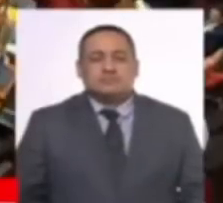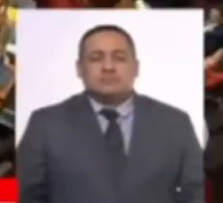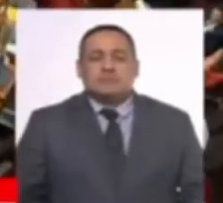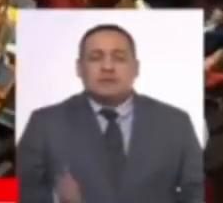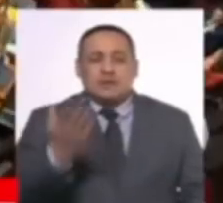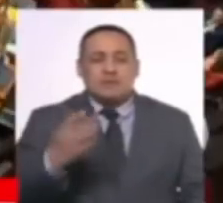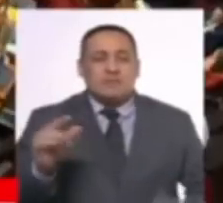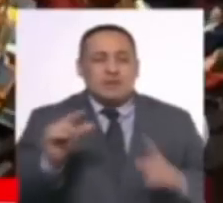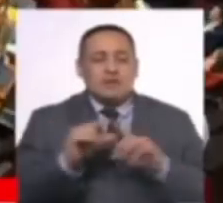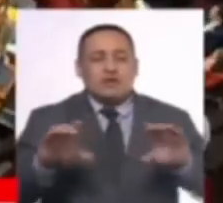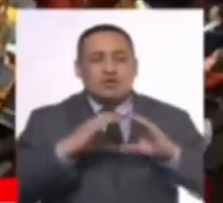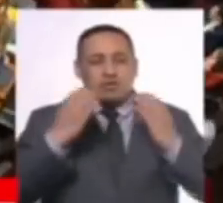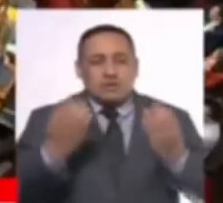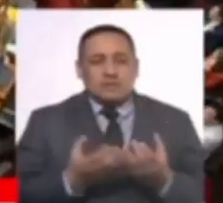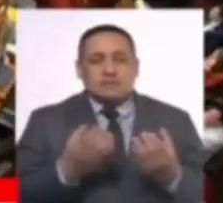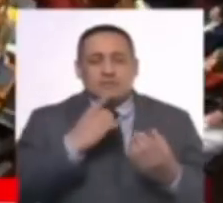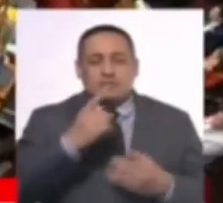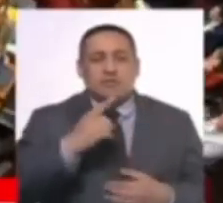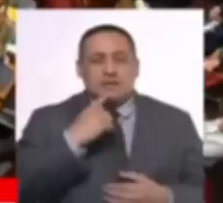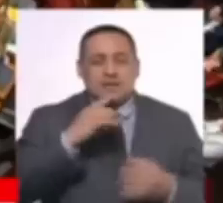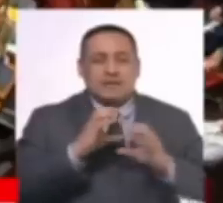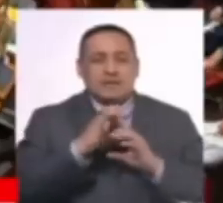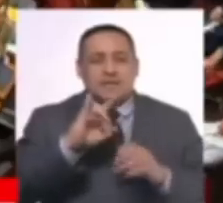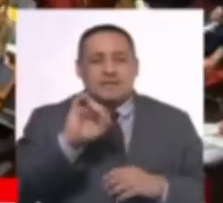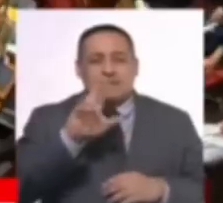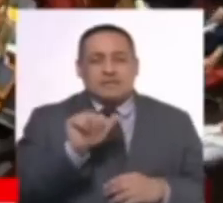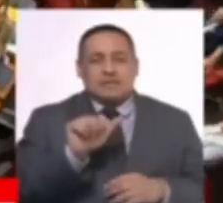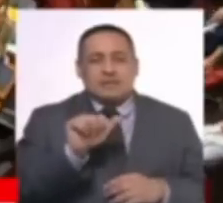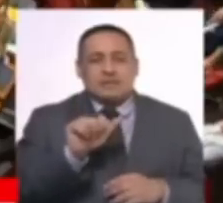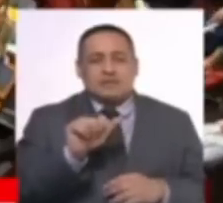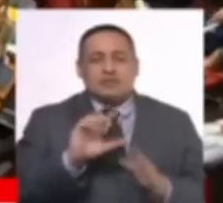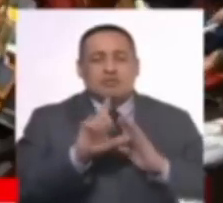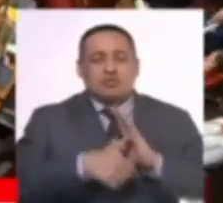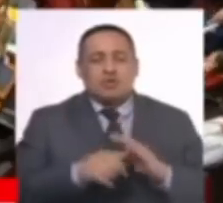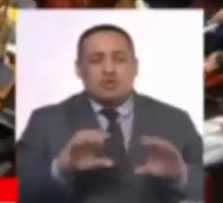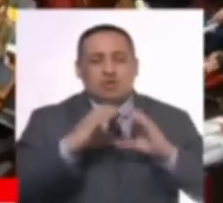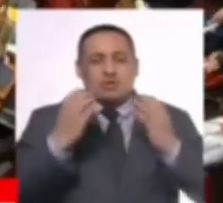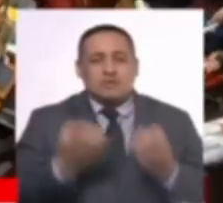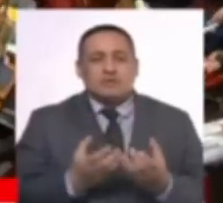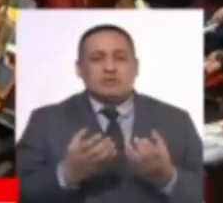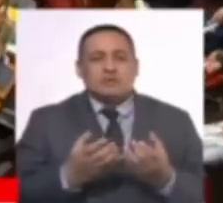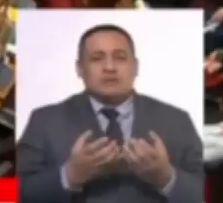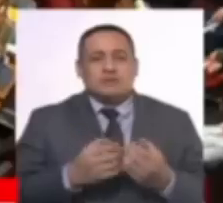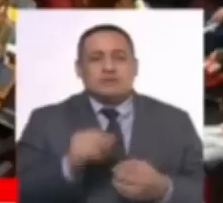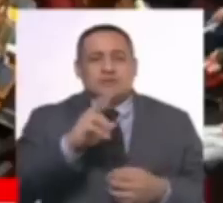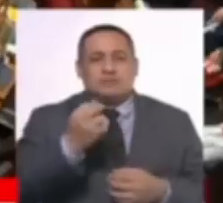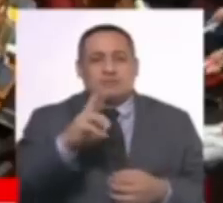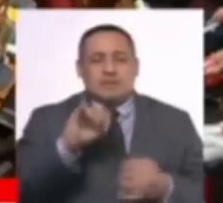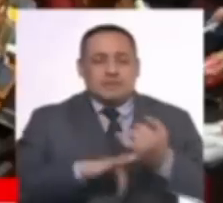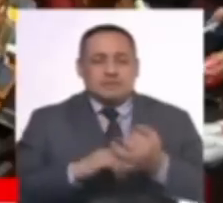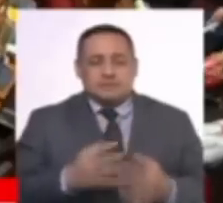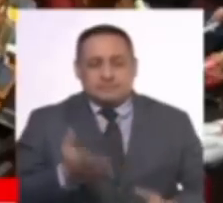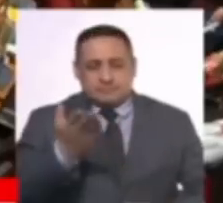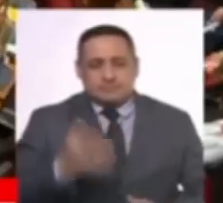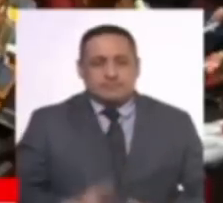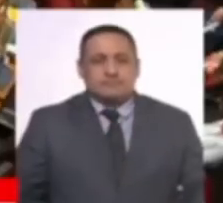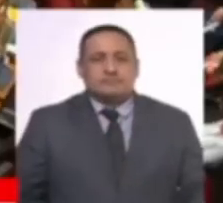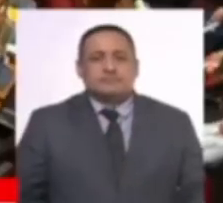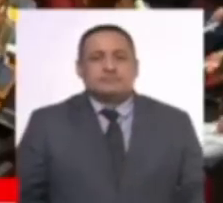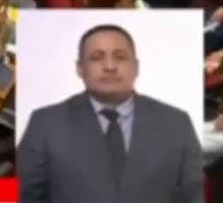Tiene la palabra el congresista Hernando Guerra, luego el congresista Varas. Adelante, congresista